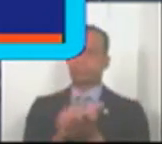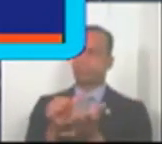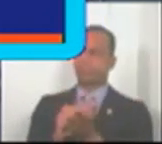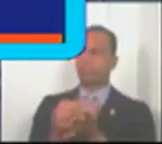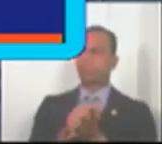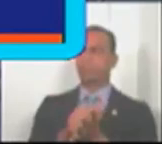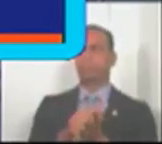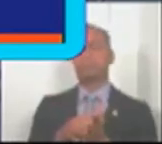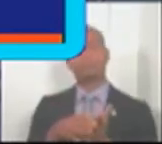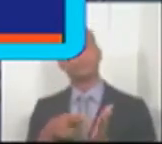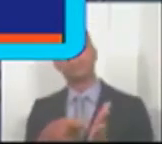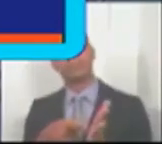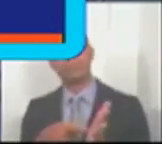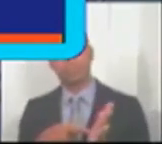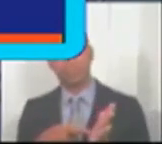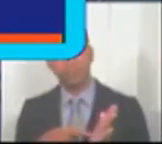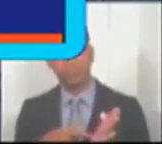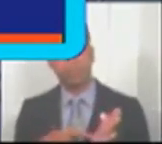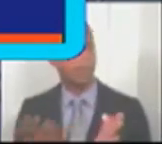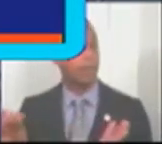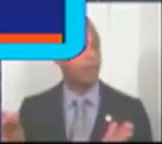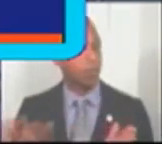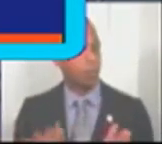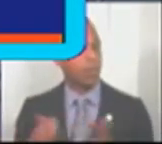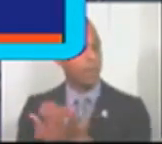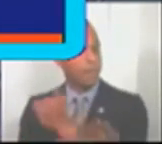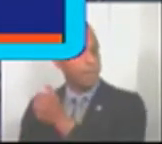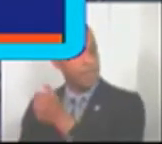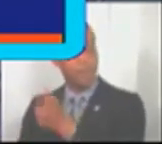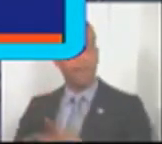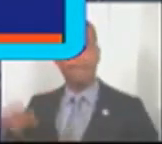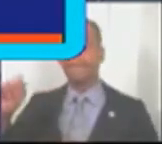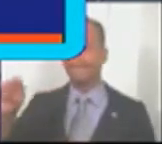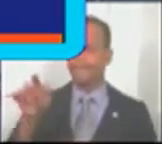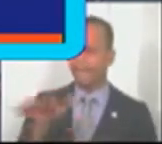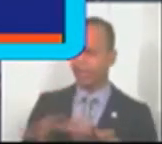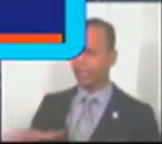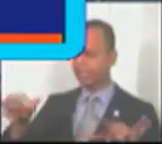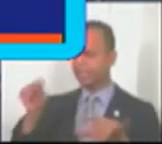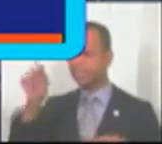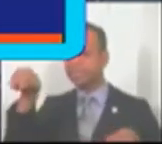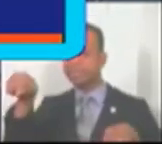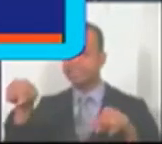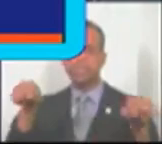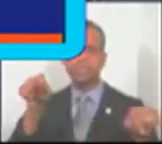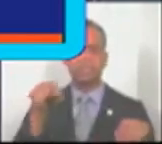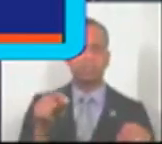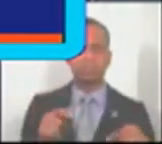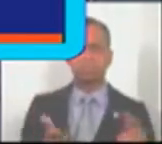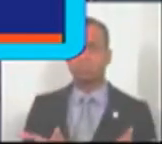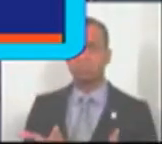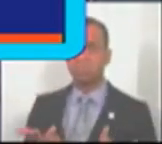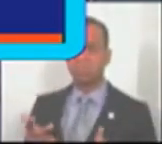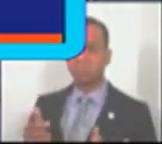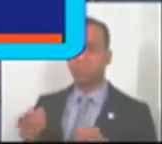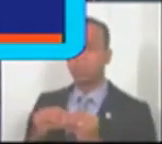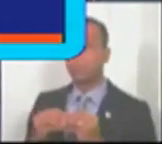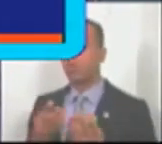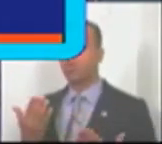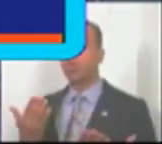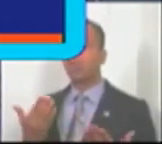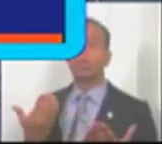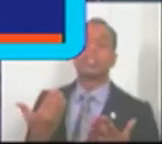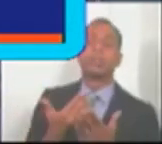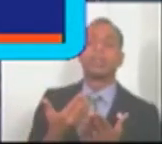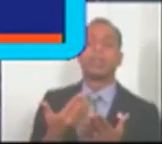la dimensión, incluso la ubicación de los países, ya no dependía de estar más o menos cerca del